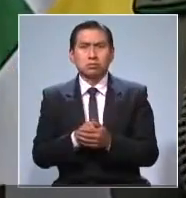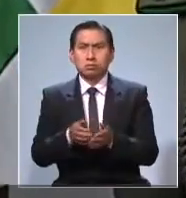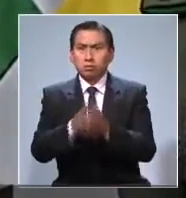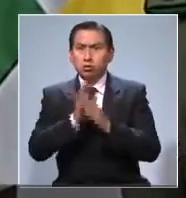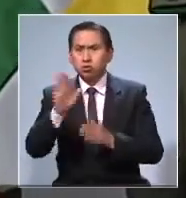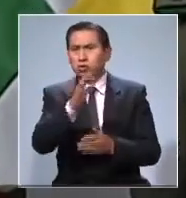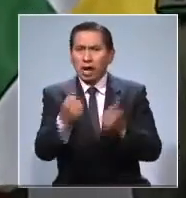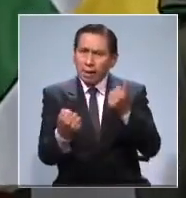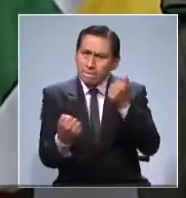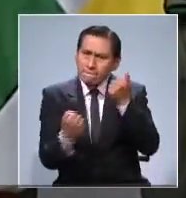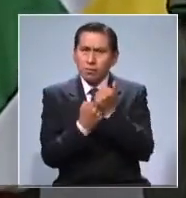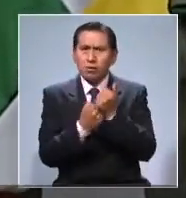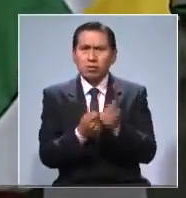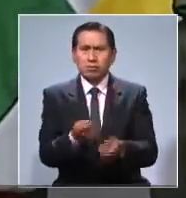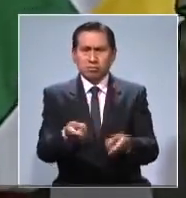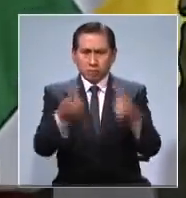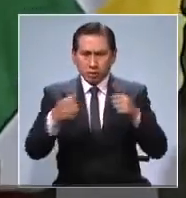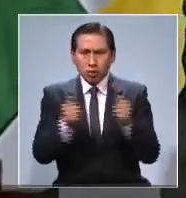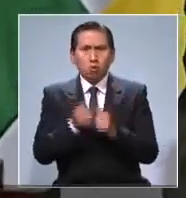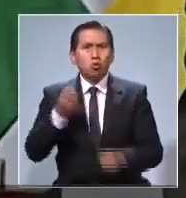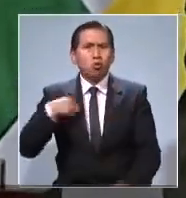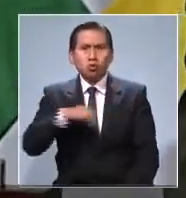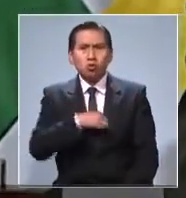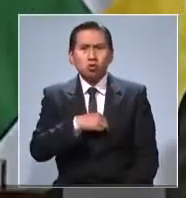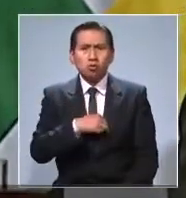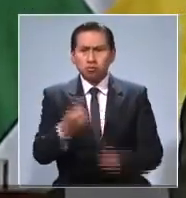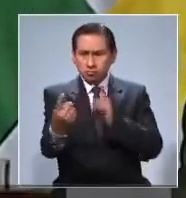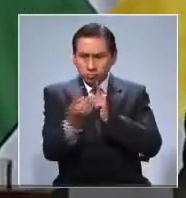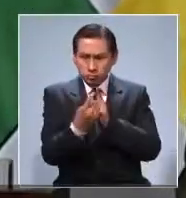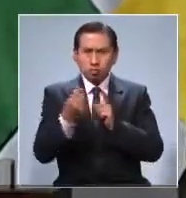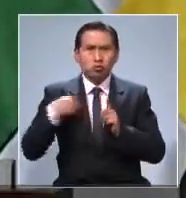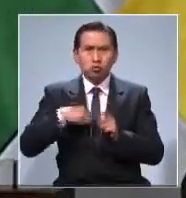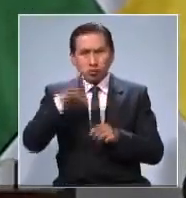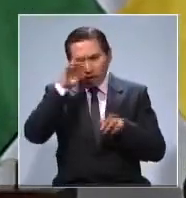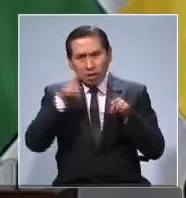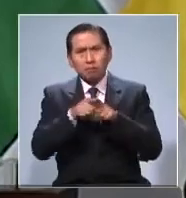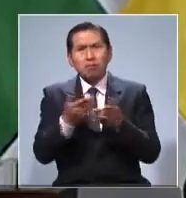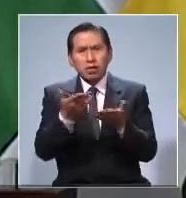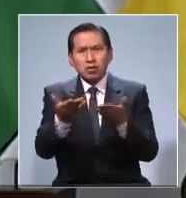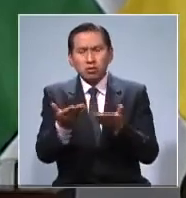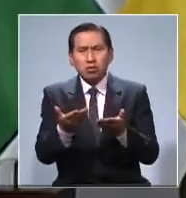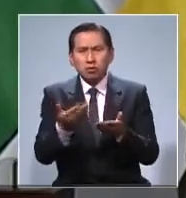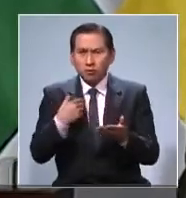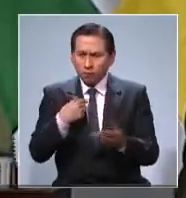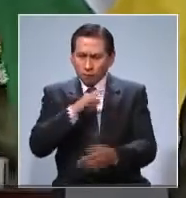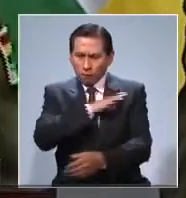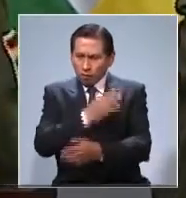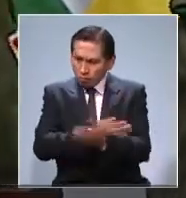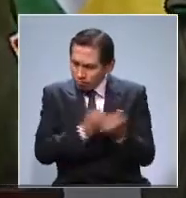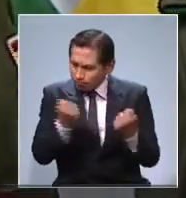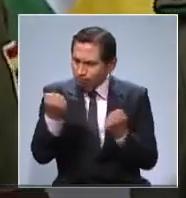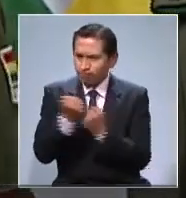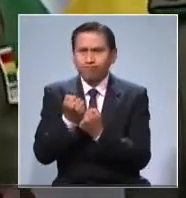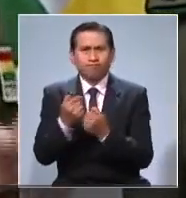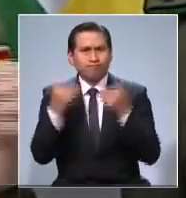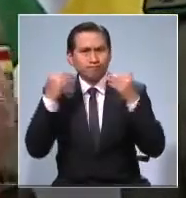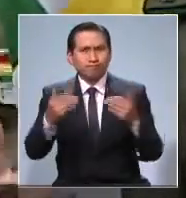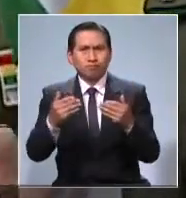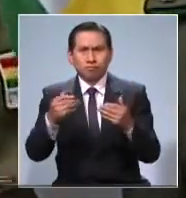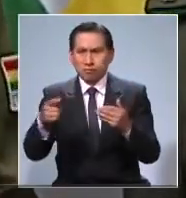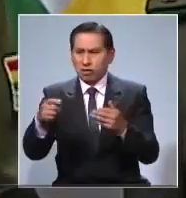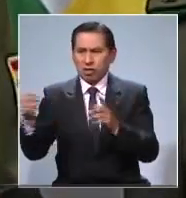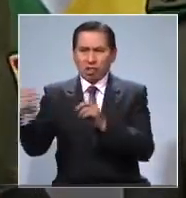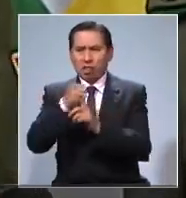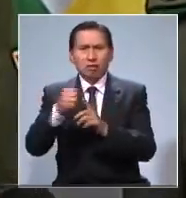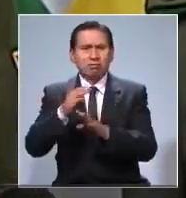su cooperación. Acérquense a nosotros. Somos sus hermanos. Vamos a fortalecer y mejorar las políticas contra este